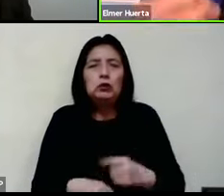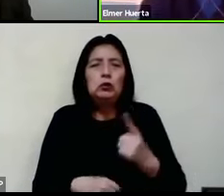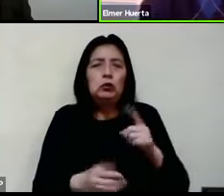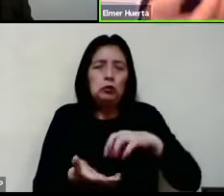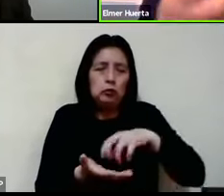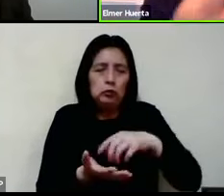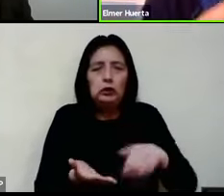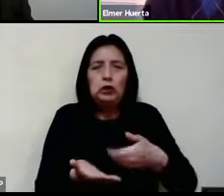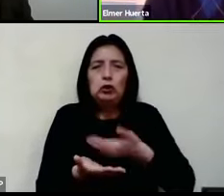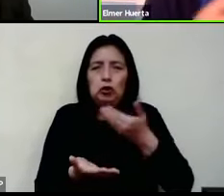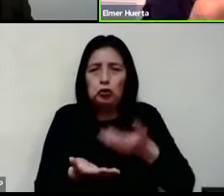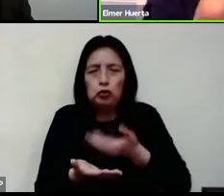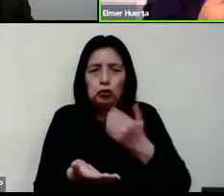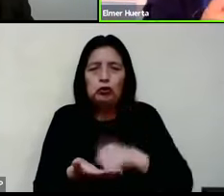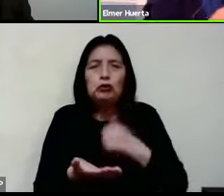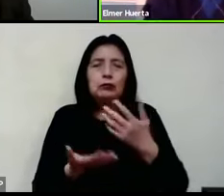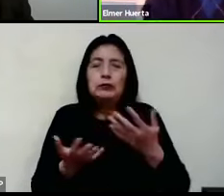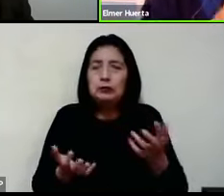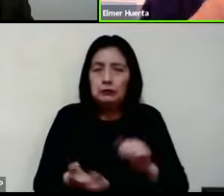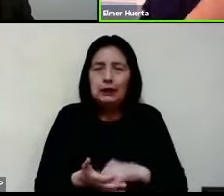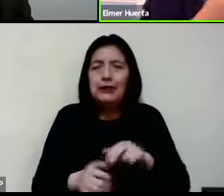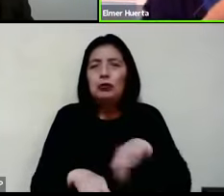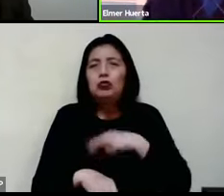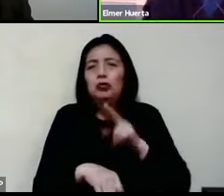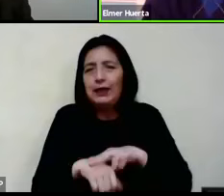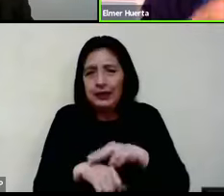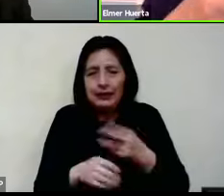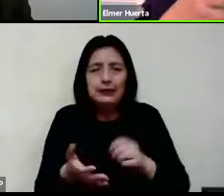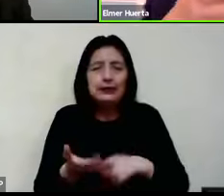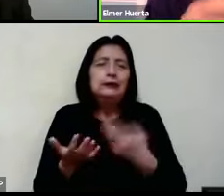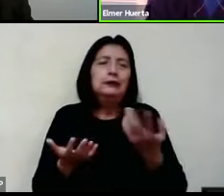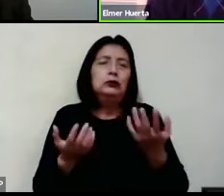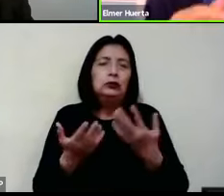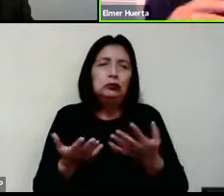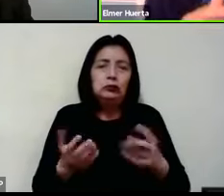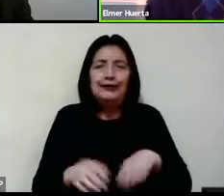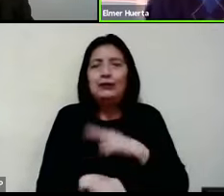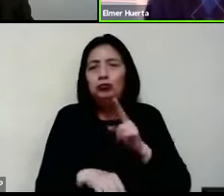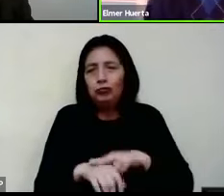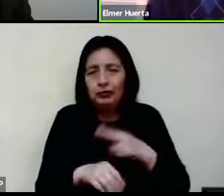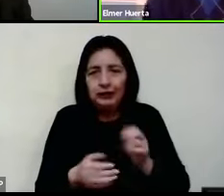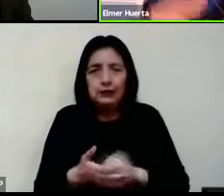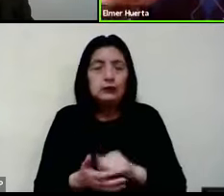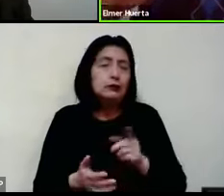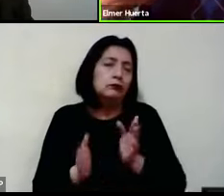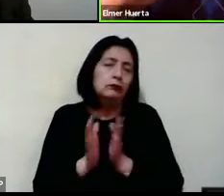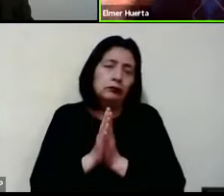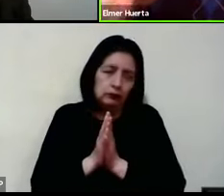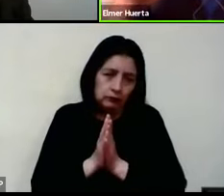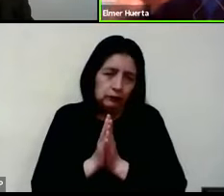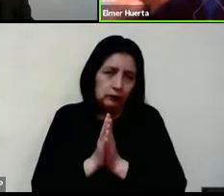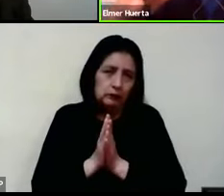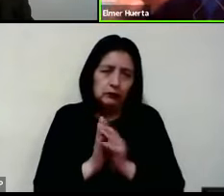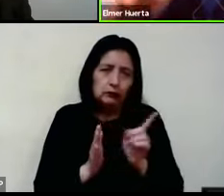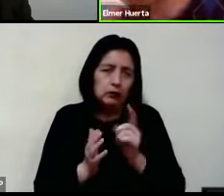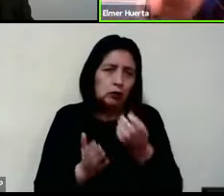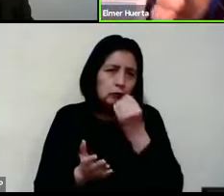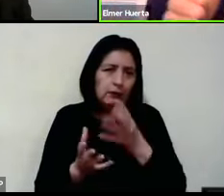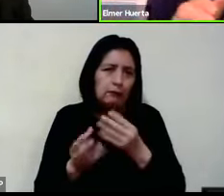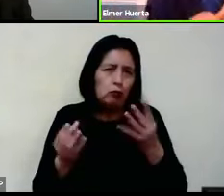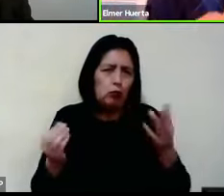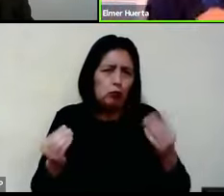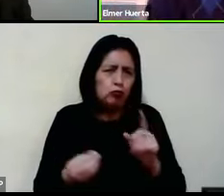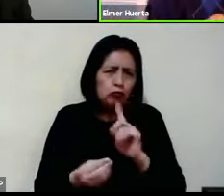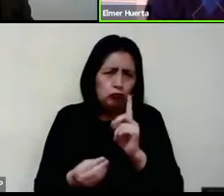guiso, una sopa, elementos naturales, ingredientes naturales. Eso sí, por favor, no hay que comer mucho. Hay